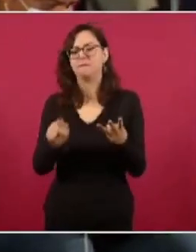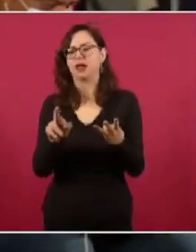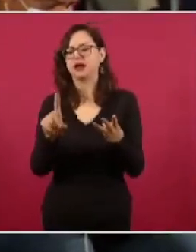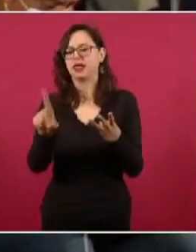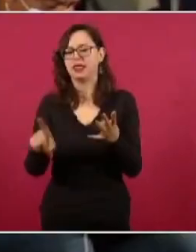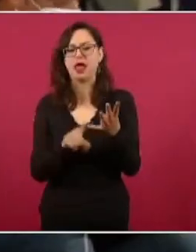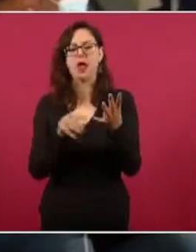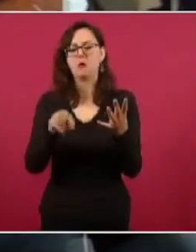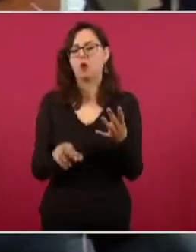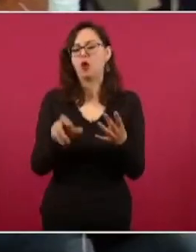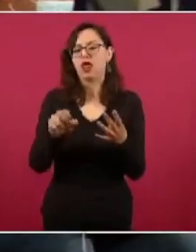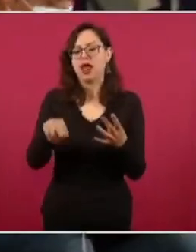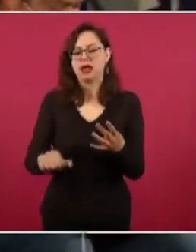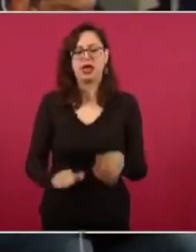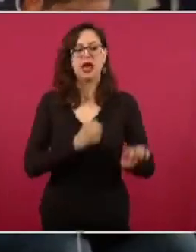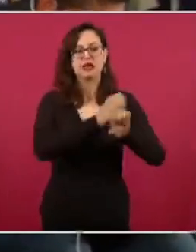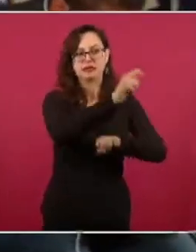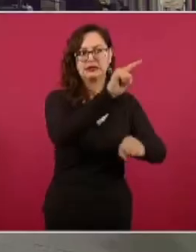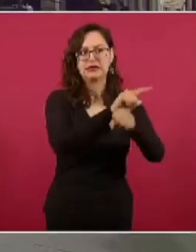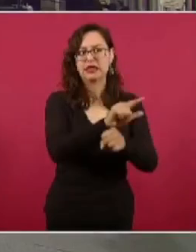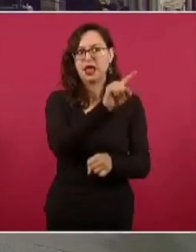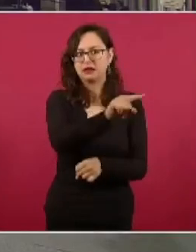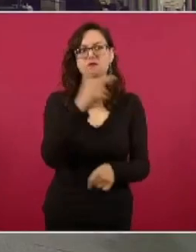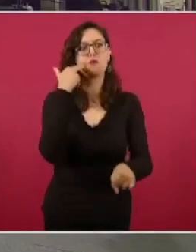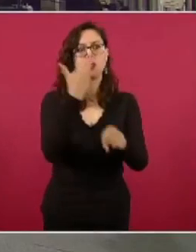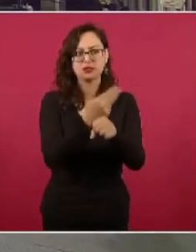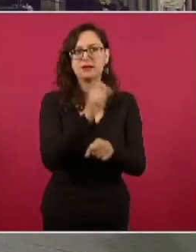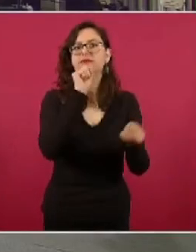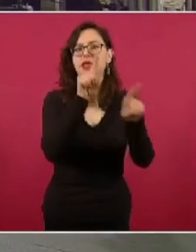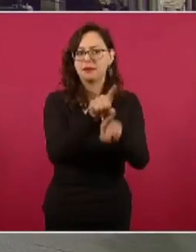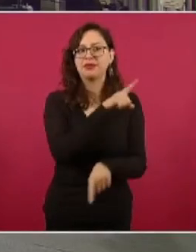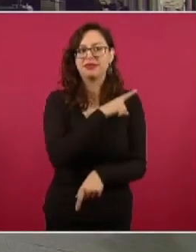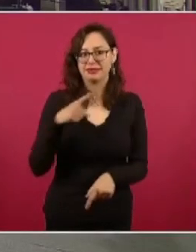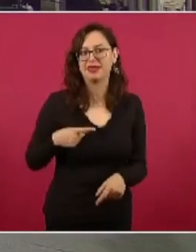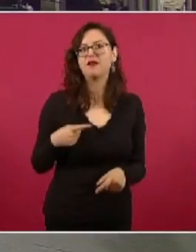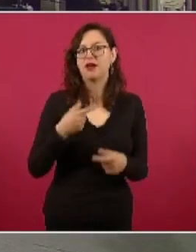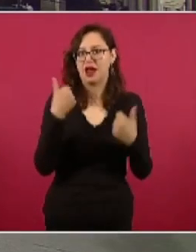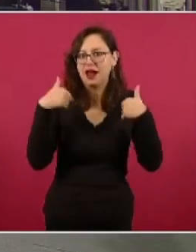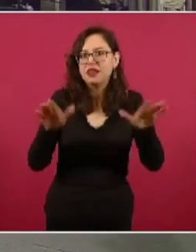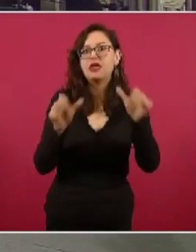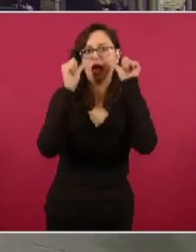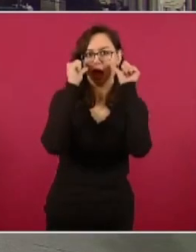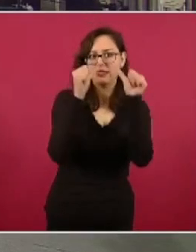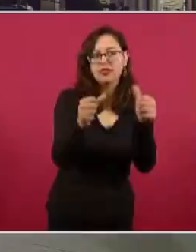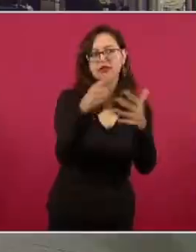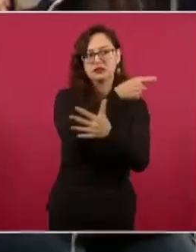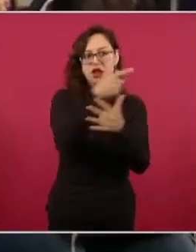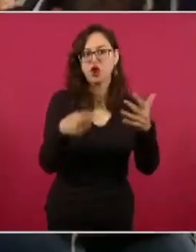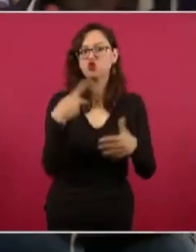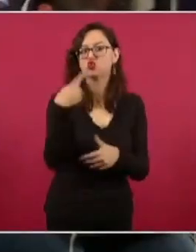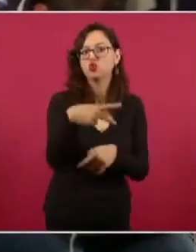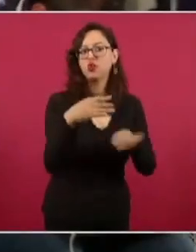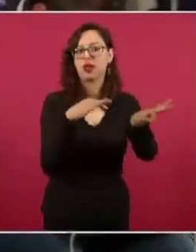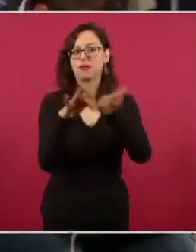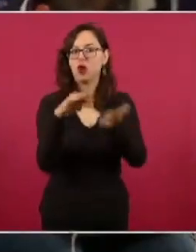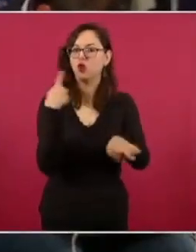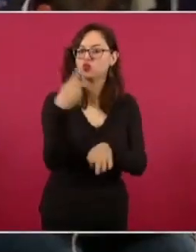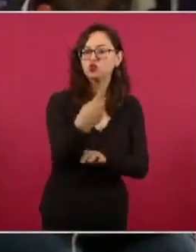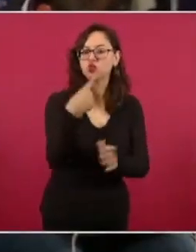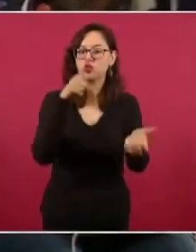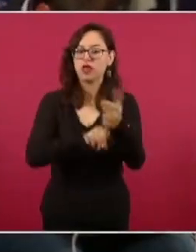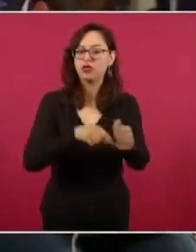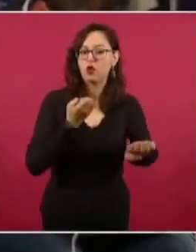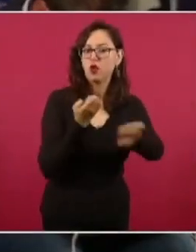que están, que tienen responsabilidad sobre esta circunstancia y que deben garantizar la seguridad de